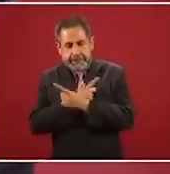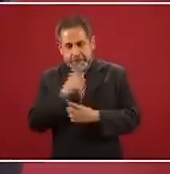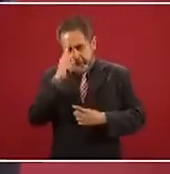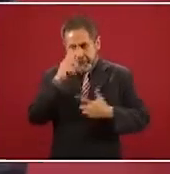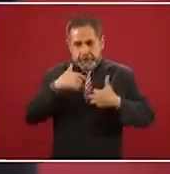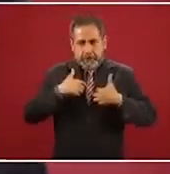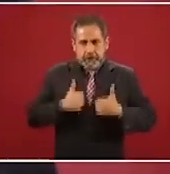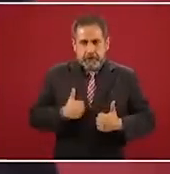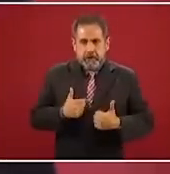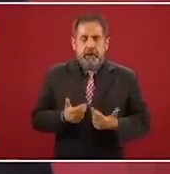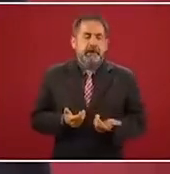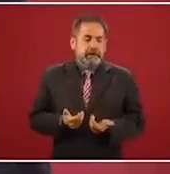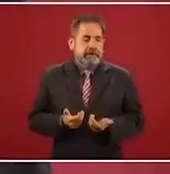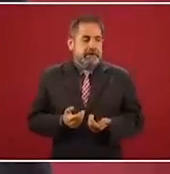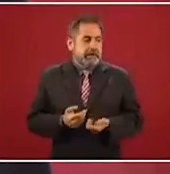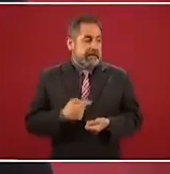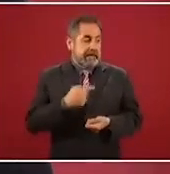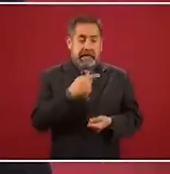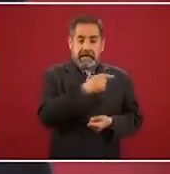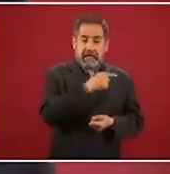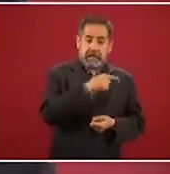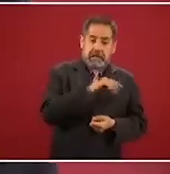porque no se pudo